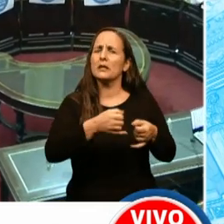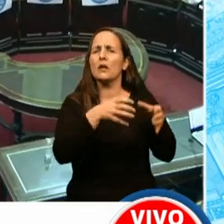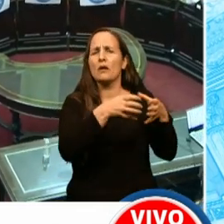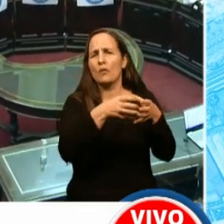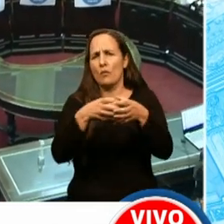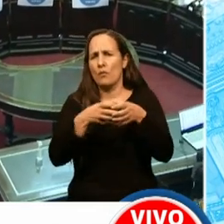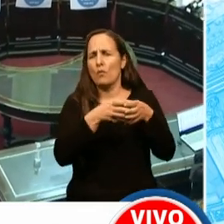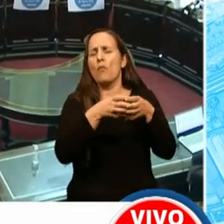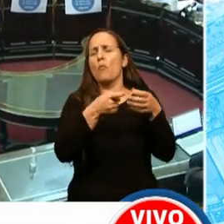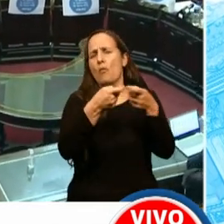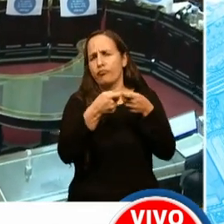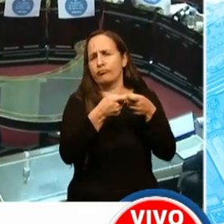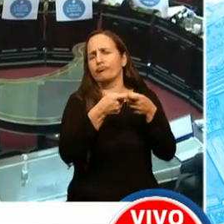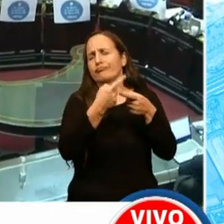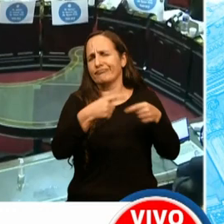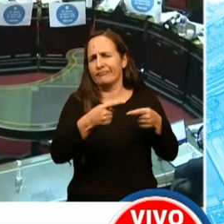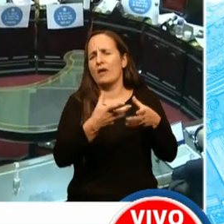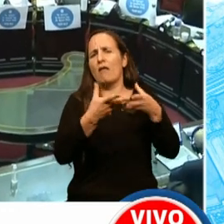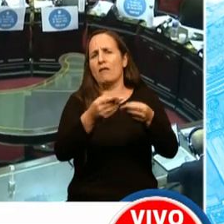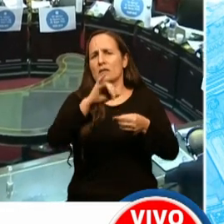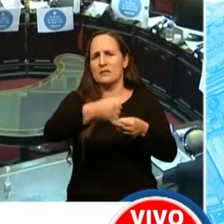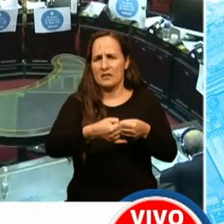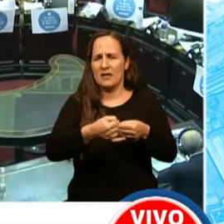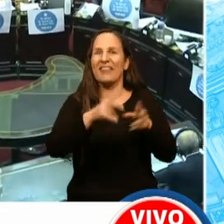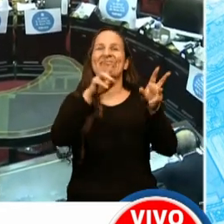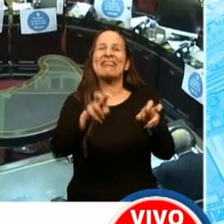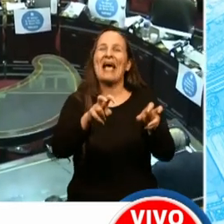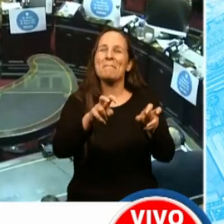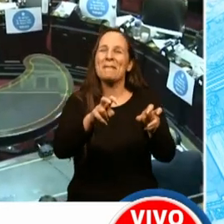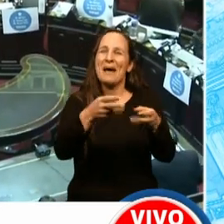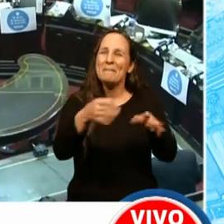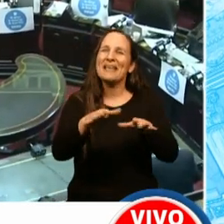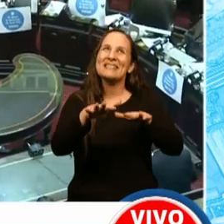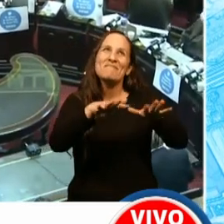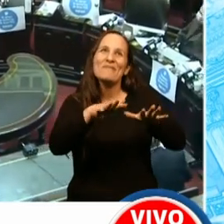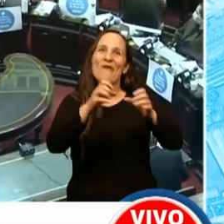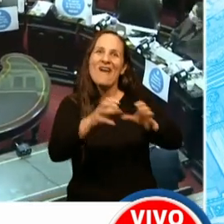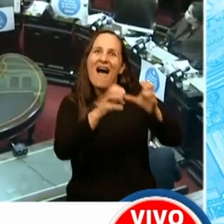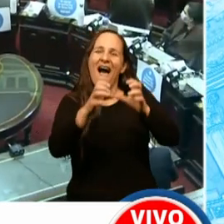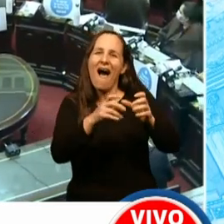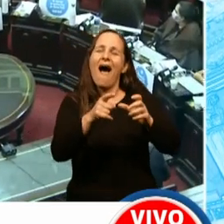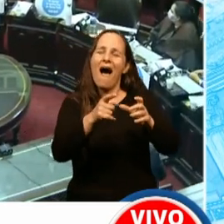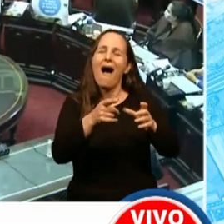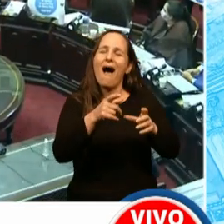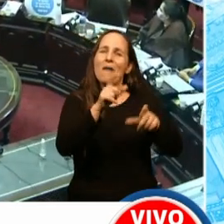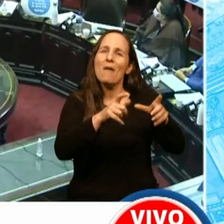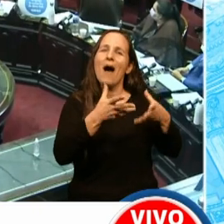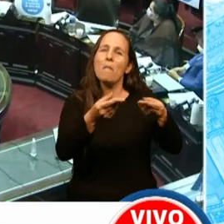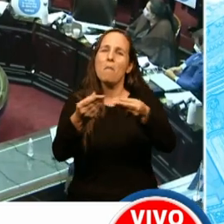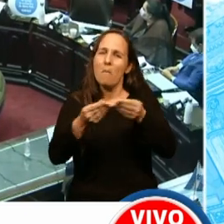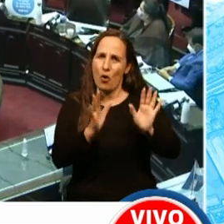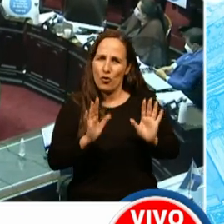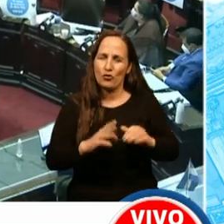colectivos por las distintas agrupaciones logró de instalar el tema y logró que será acompañada por el resto de sus